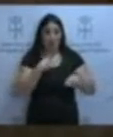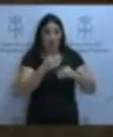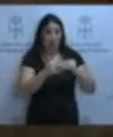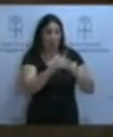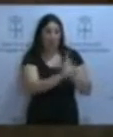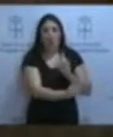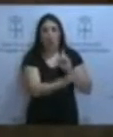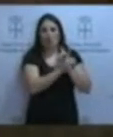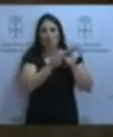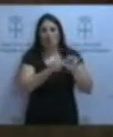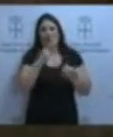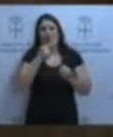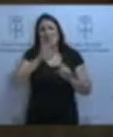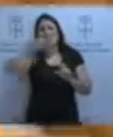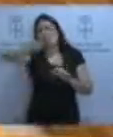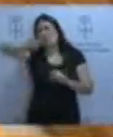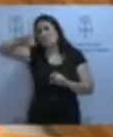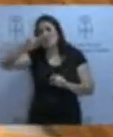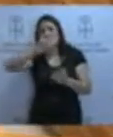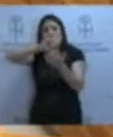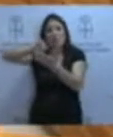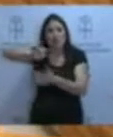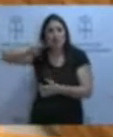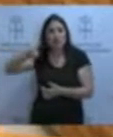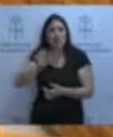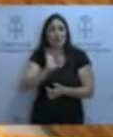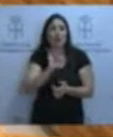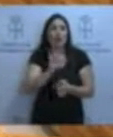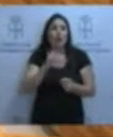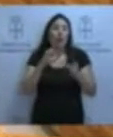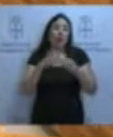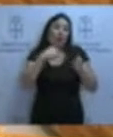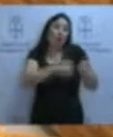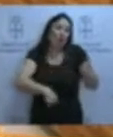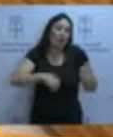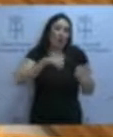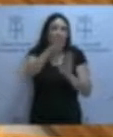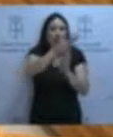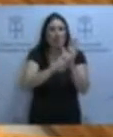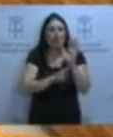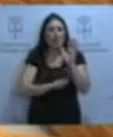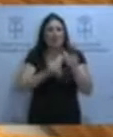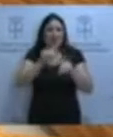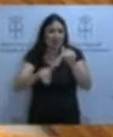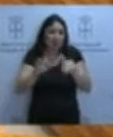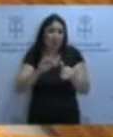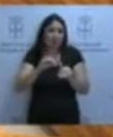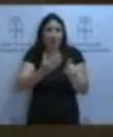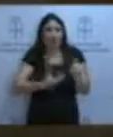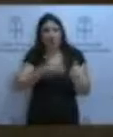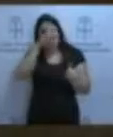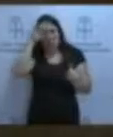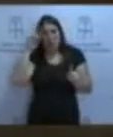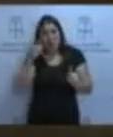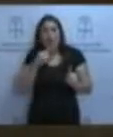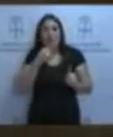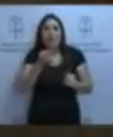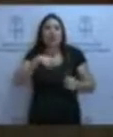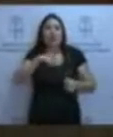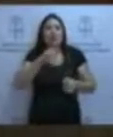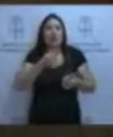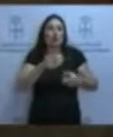países lejanos, hablará de otras ciudades, hablará de Podemos, de programas electorales, del Ayuntamiento de Madrid, dirá que juzgamos antes de que haya